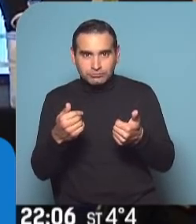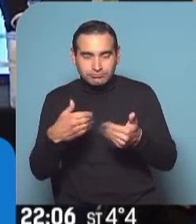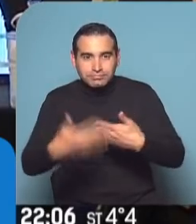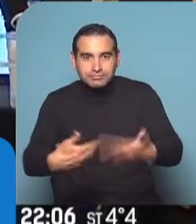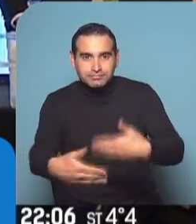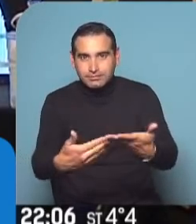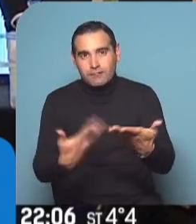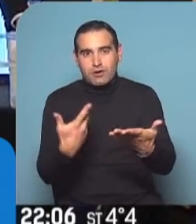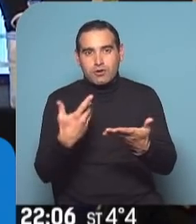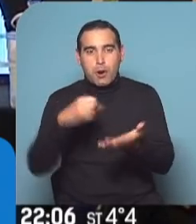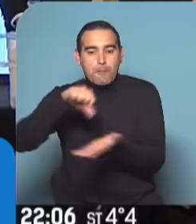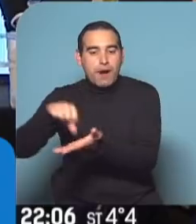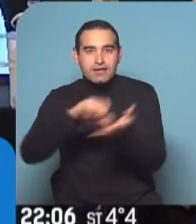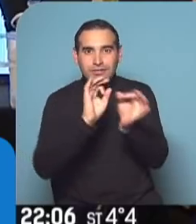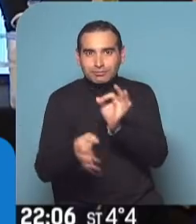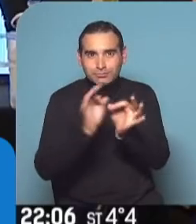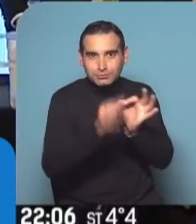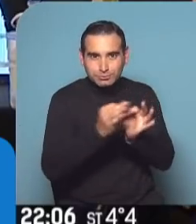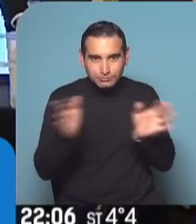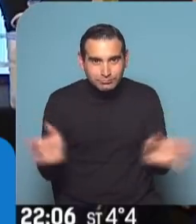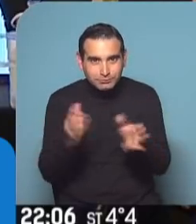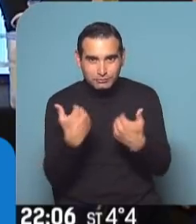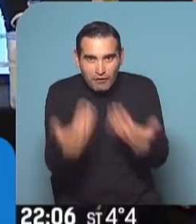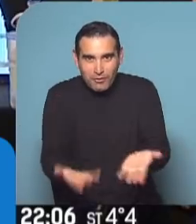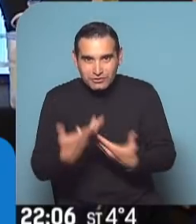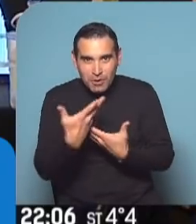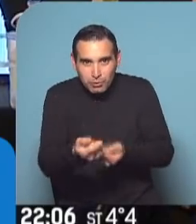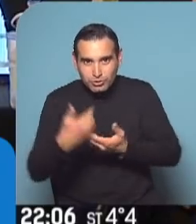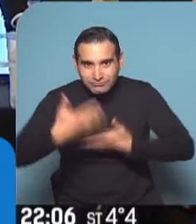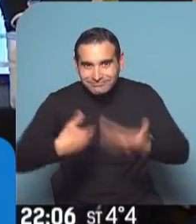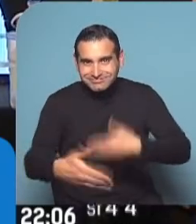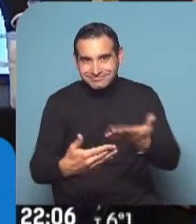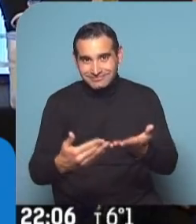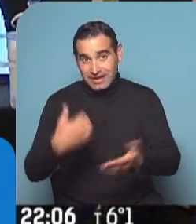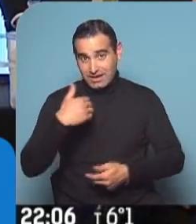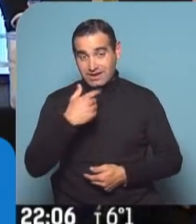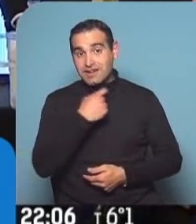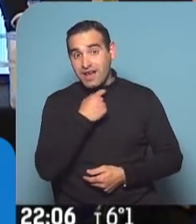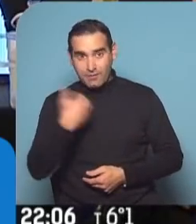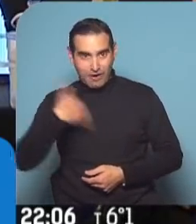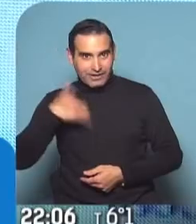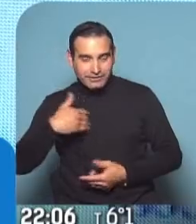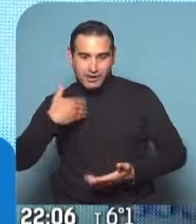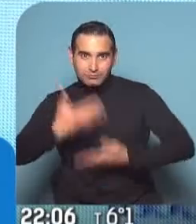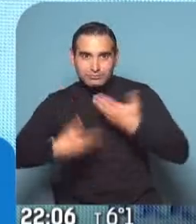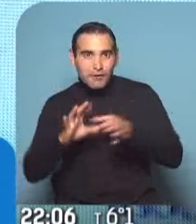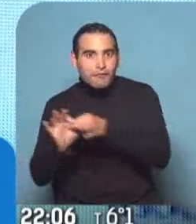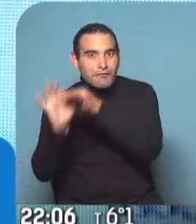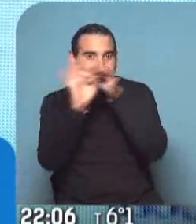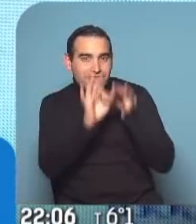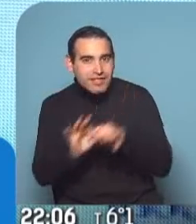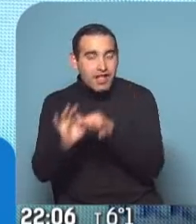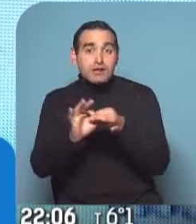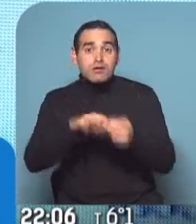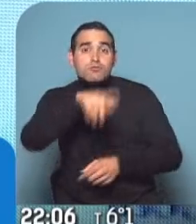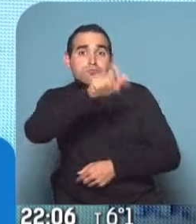muchísimo a las economías regionales que tanto queremos realmente que este país desarrolle para que sea un país verdaderamente federal y permite que gente